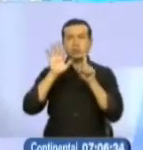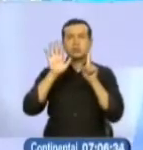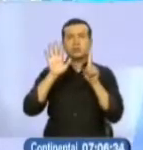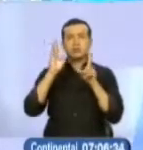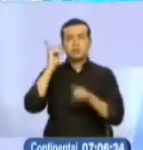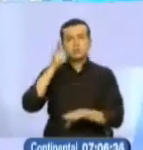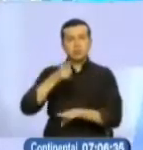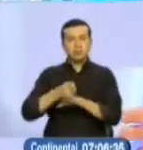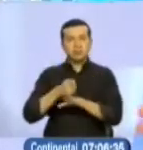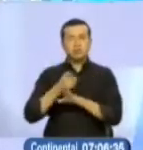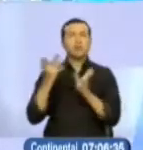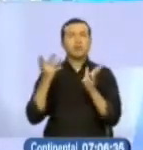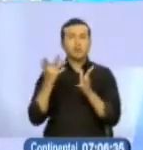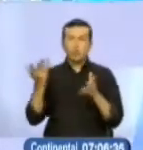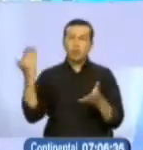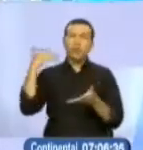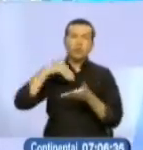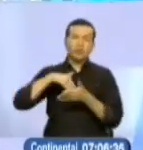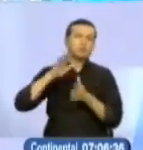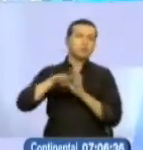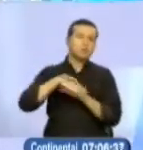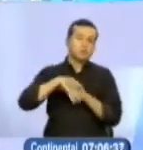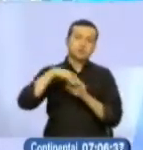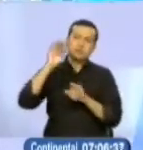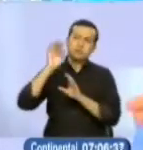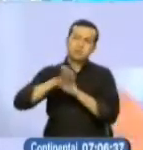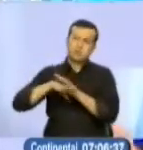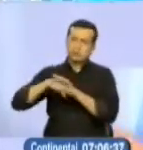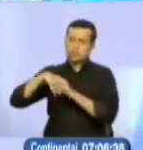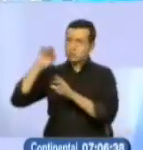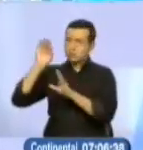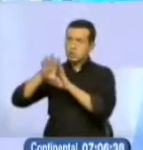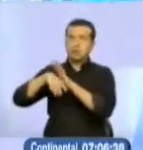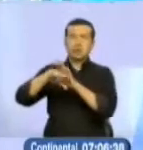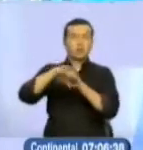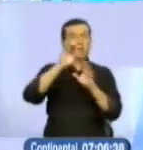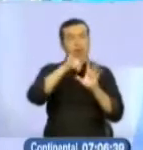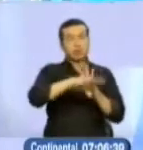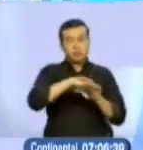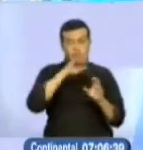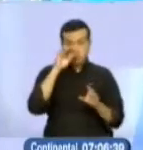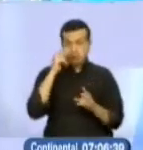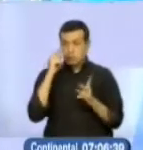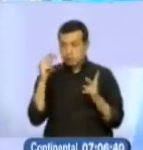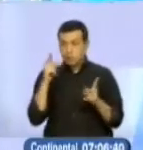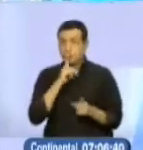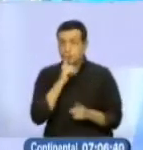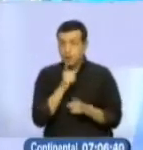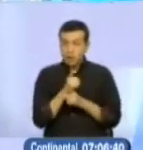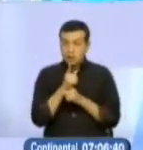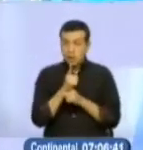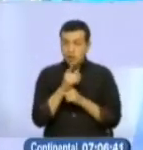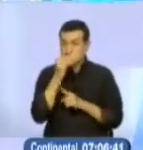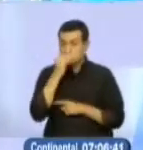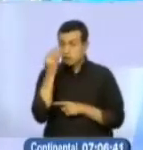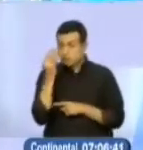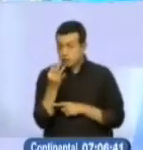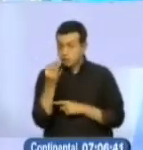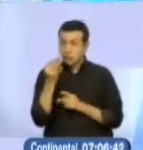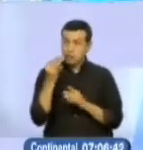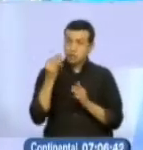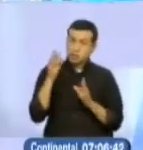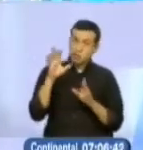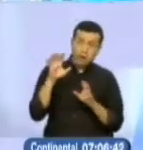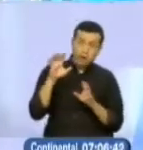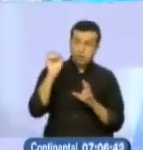ordenó hacer un reconteo de una muestra aleatoria de las mesas para ver si eso podía influir por lo tanto lo que ha